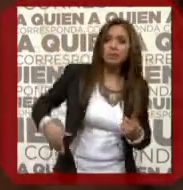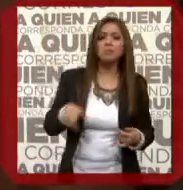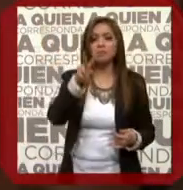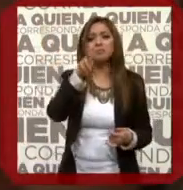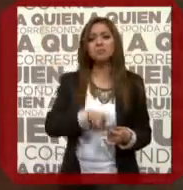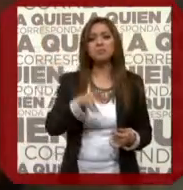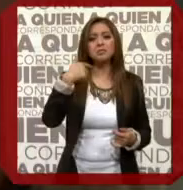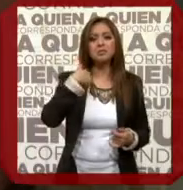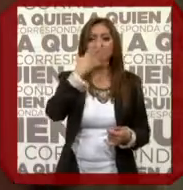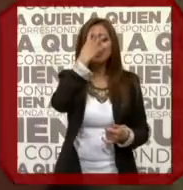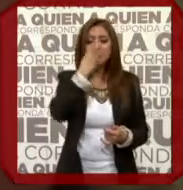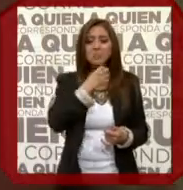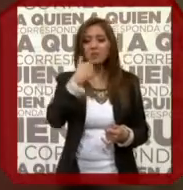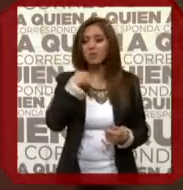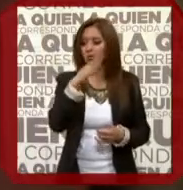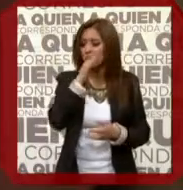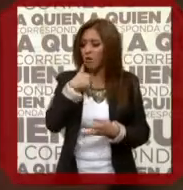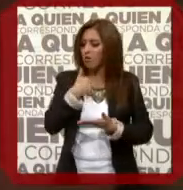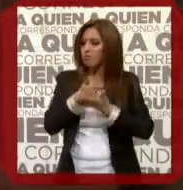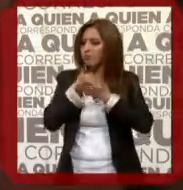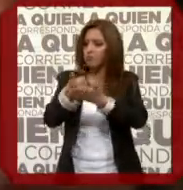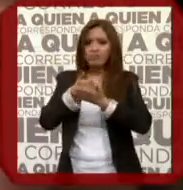porque no le puedo dar lo que él necesita.